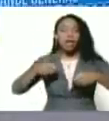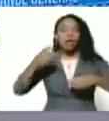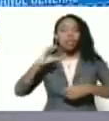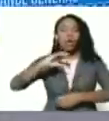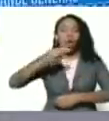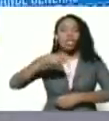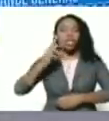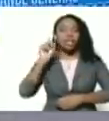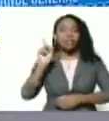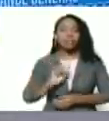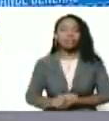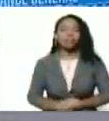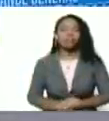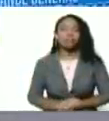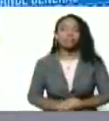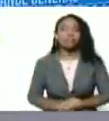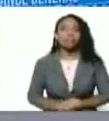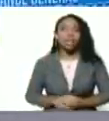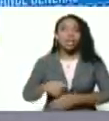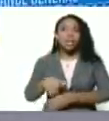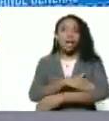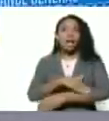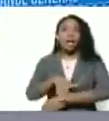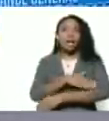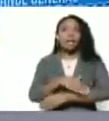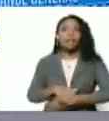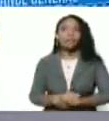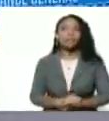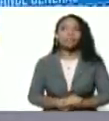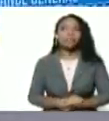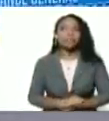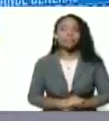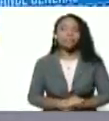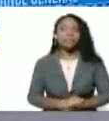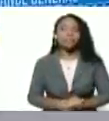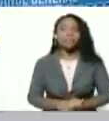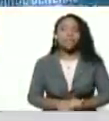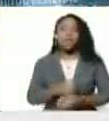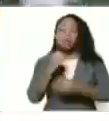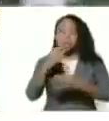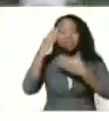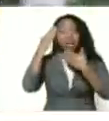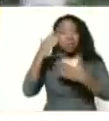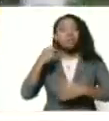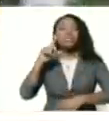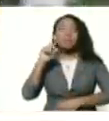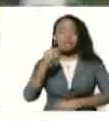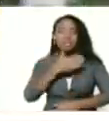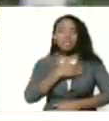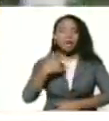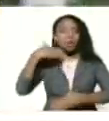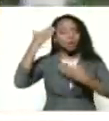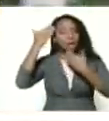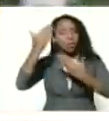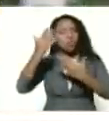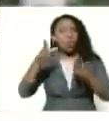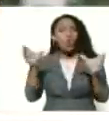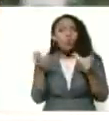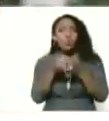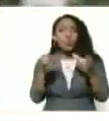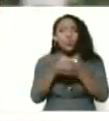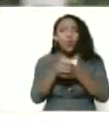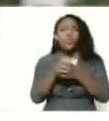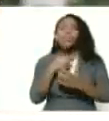¿Ah? Los Villegas Poljak. Bueno, tenemos saludas. También quiero saludar a un conjunto de